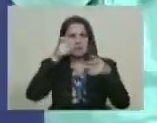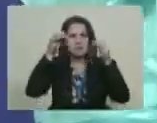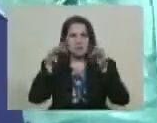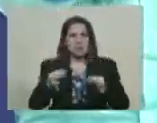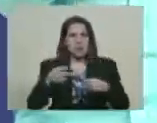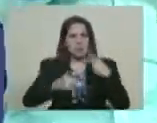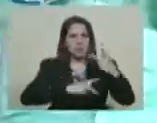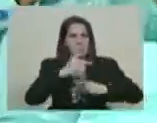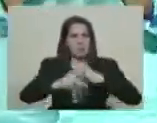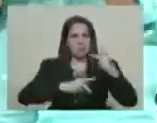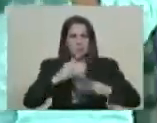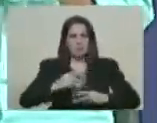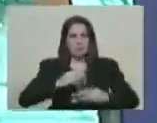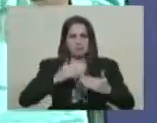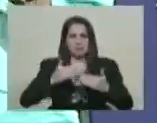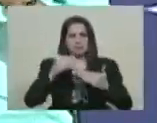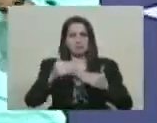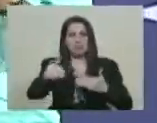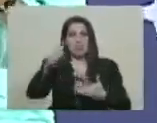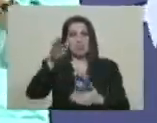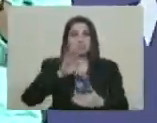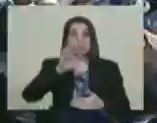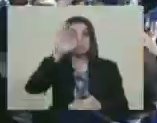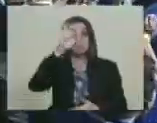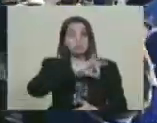productiva, rumbo al socialismo.